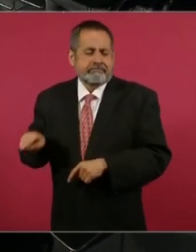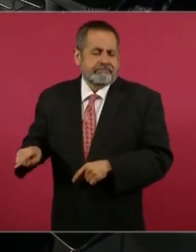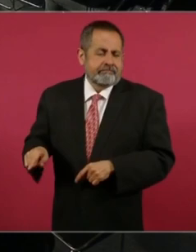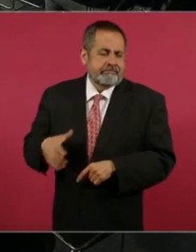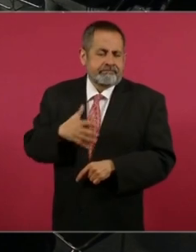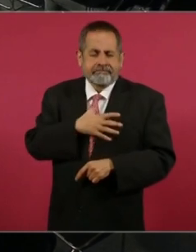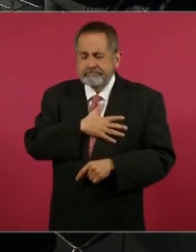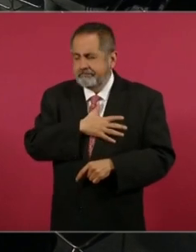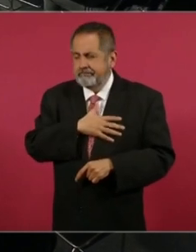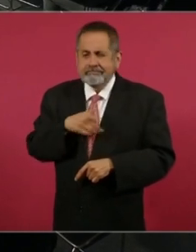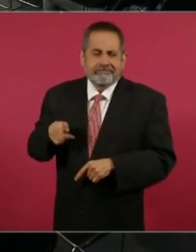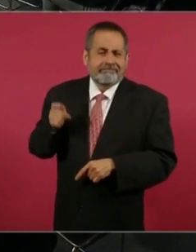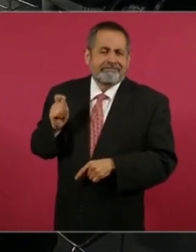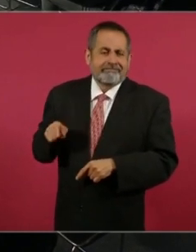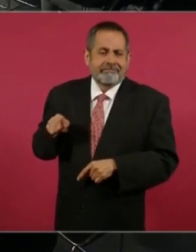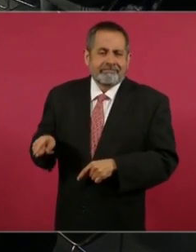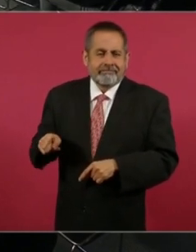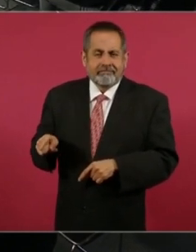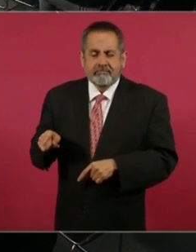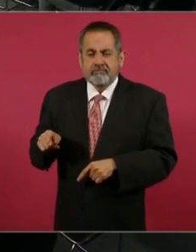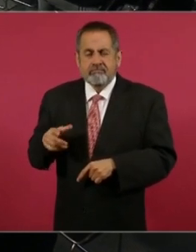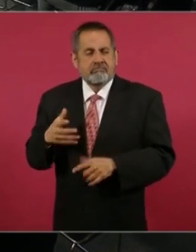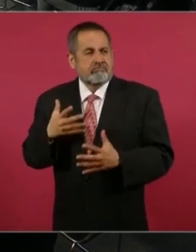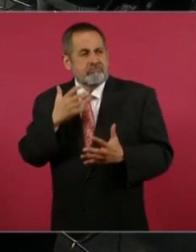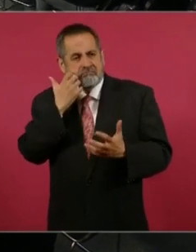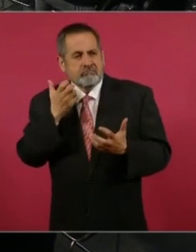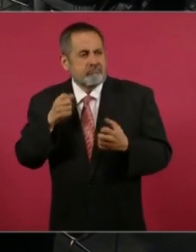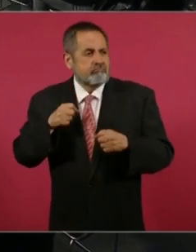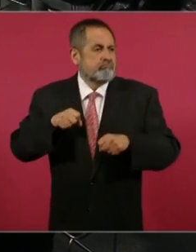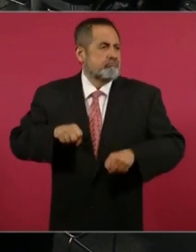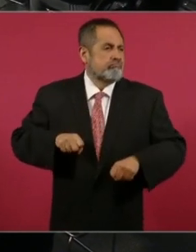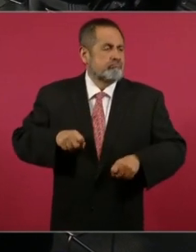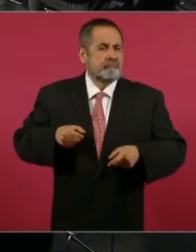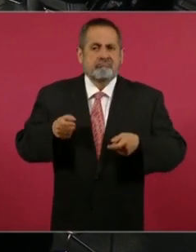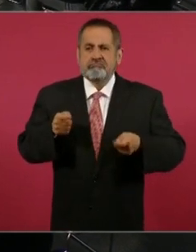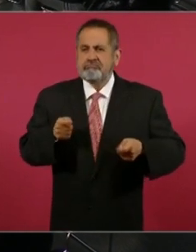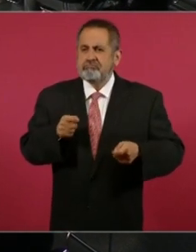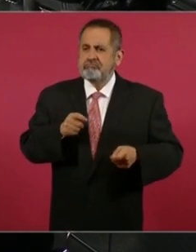fascinado el poder.